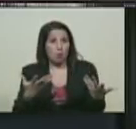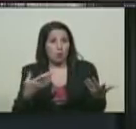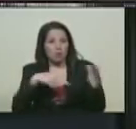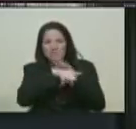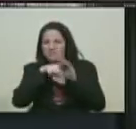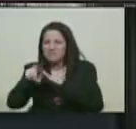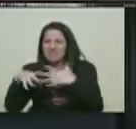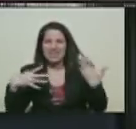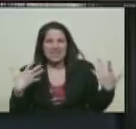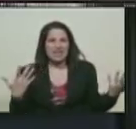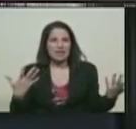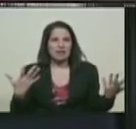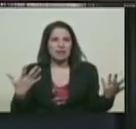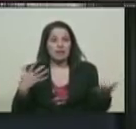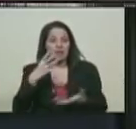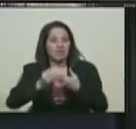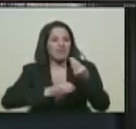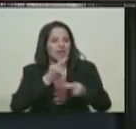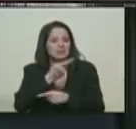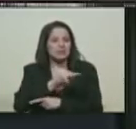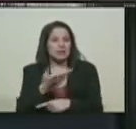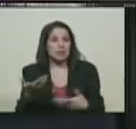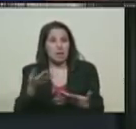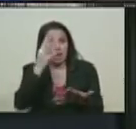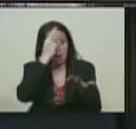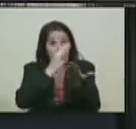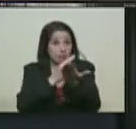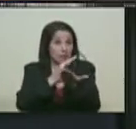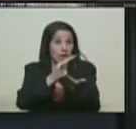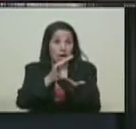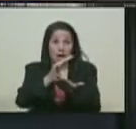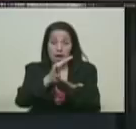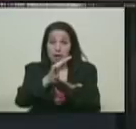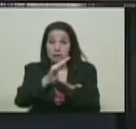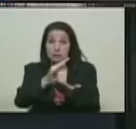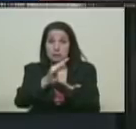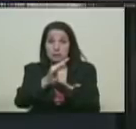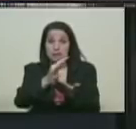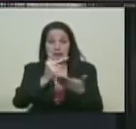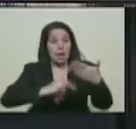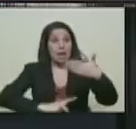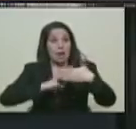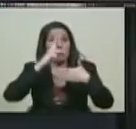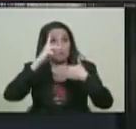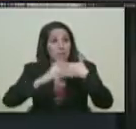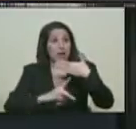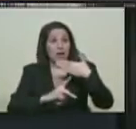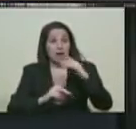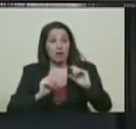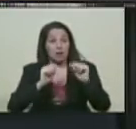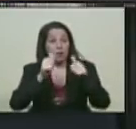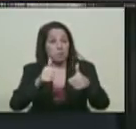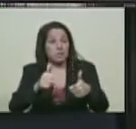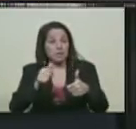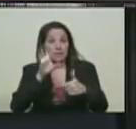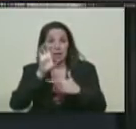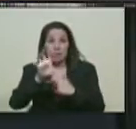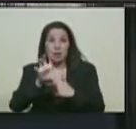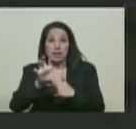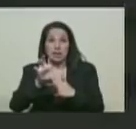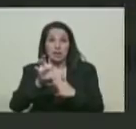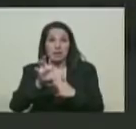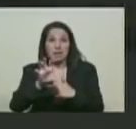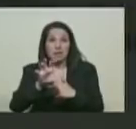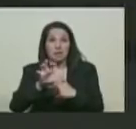meternos? Siendo leal a el plan raíz, el plan original, el